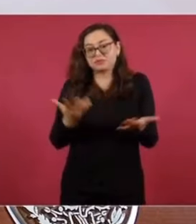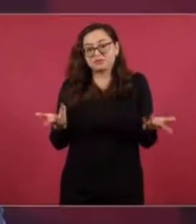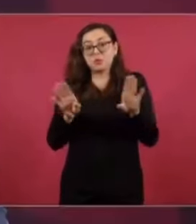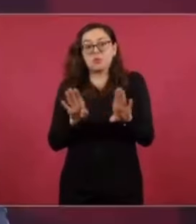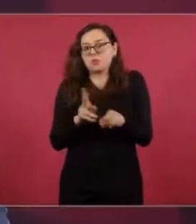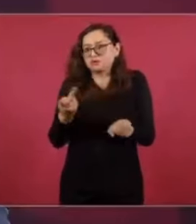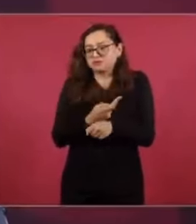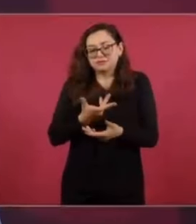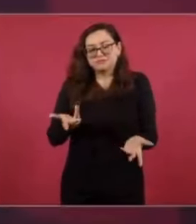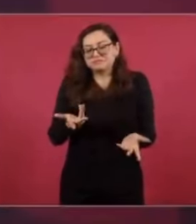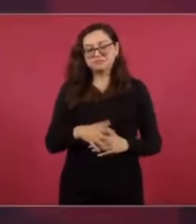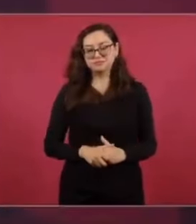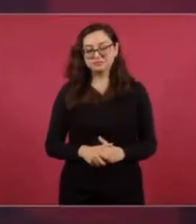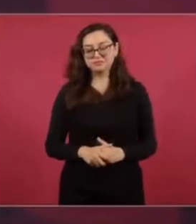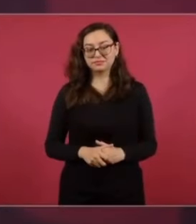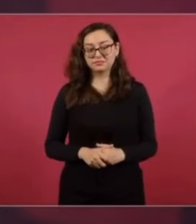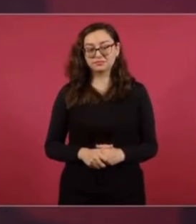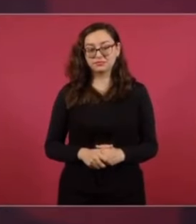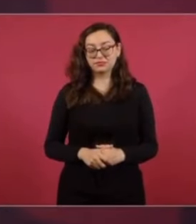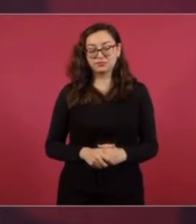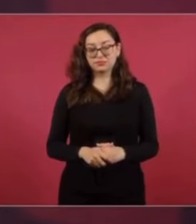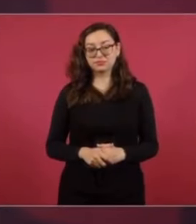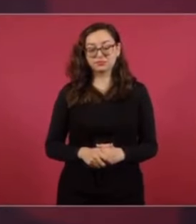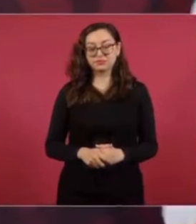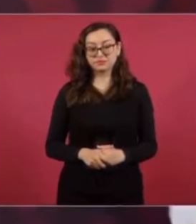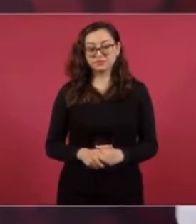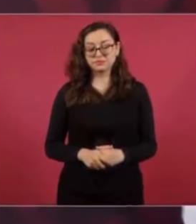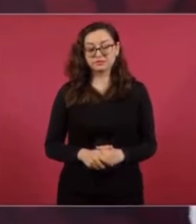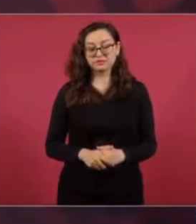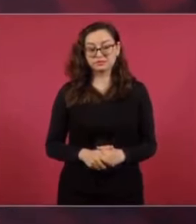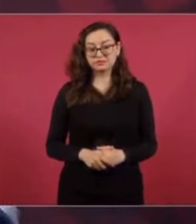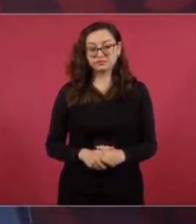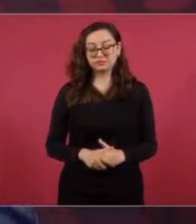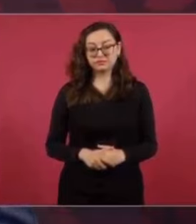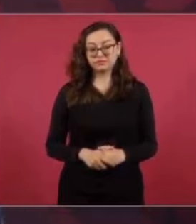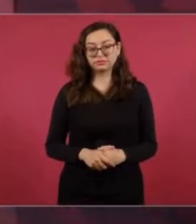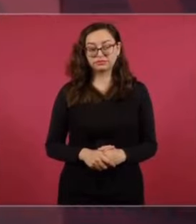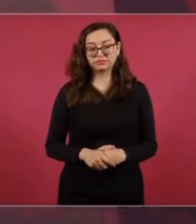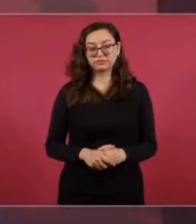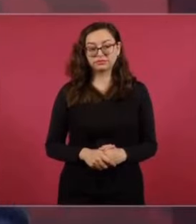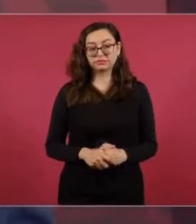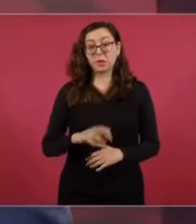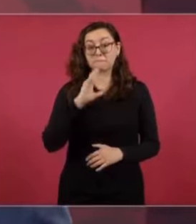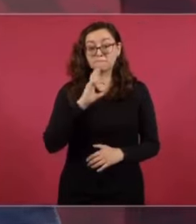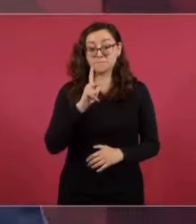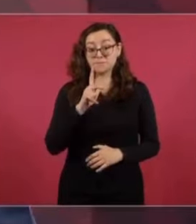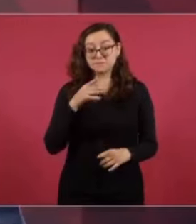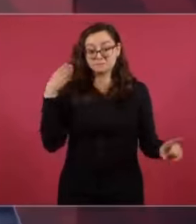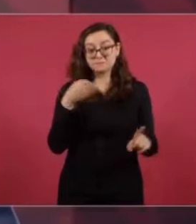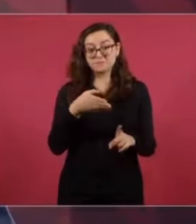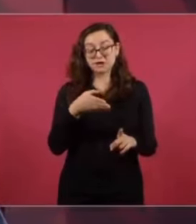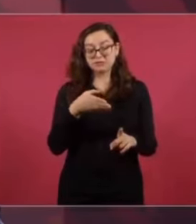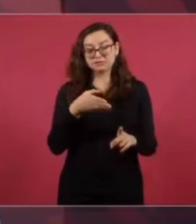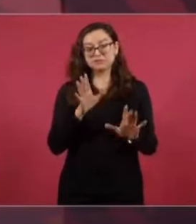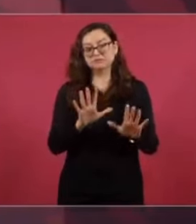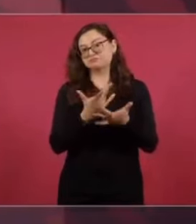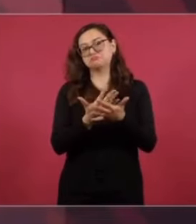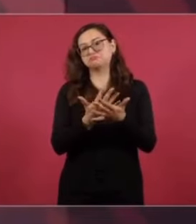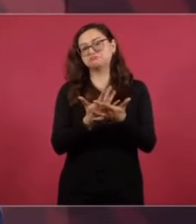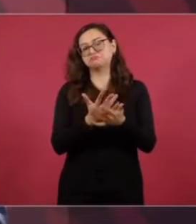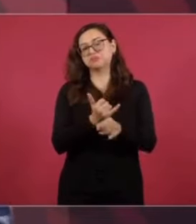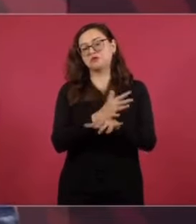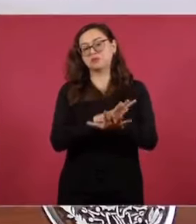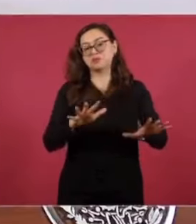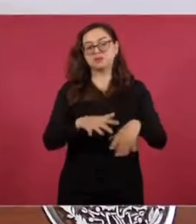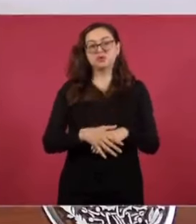fue esta situación. Y lo mejor es la información, para que no se caiga en